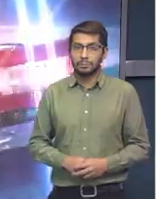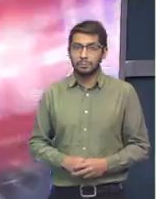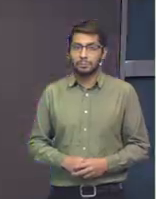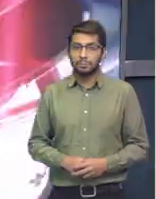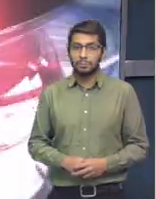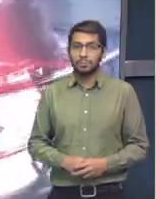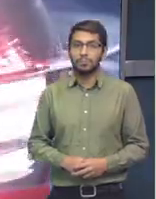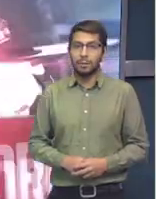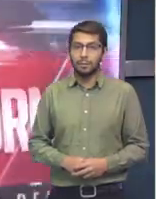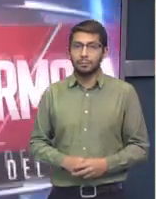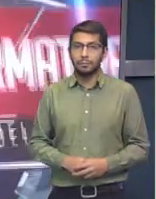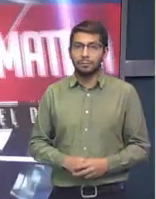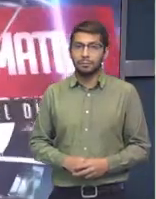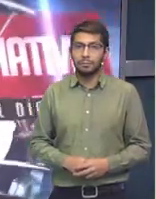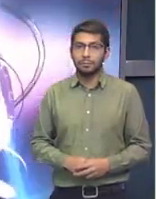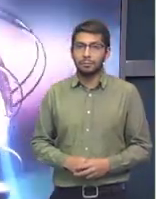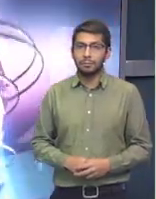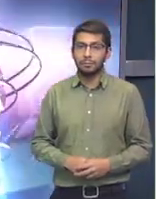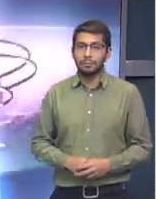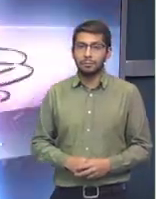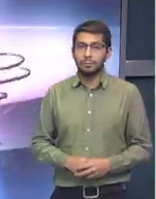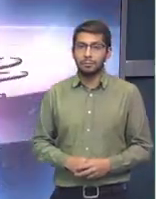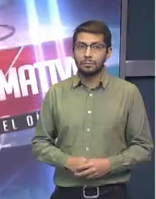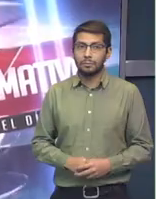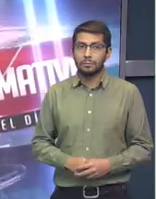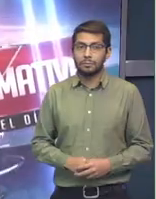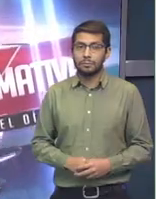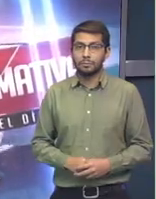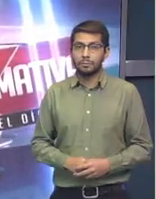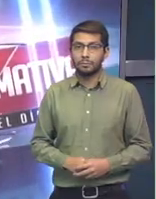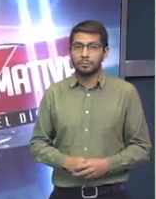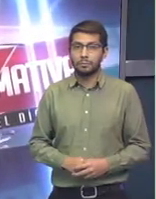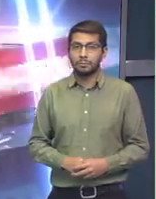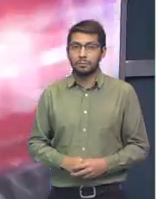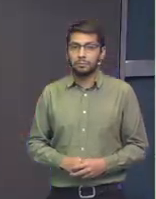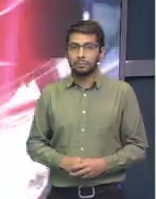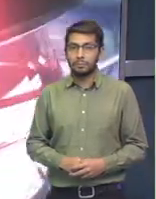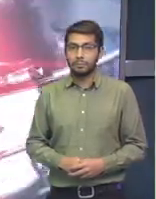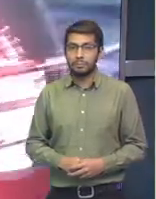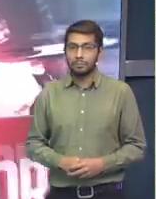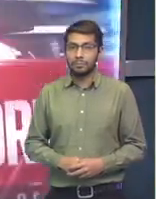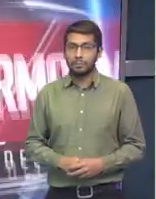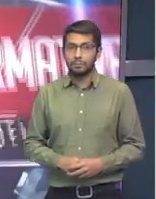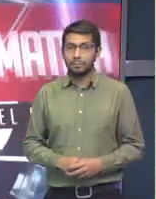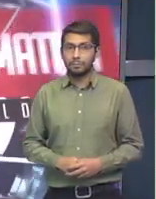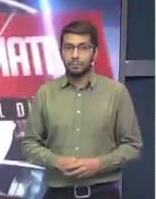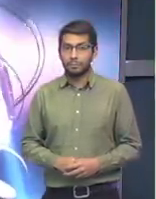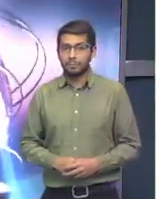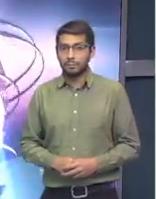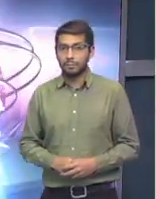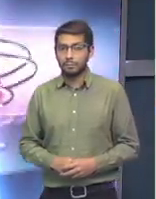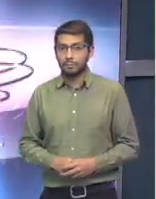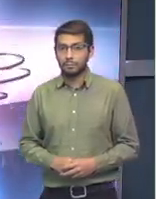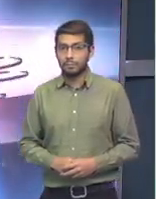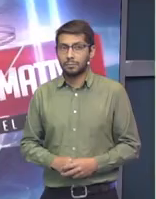lo vacunamos ese día. Uh-huh. La accesibilidad a las vacunas es lo más importante para nosotros. Seguro. No queremos oportunidades perdidas, queremos que